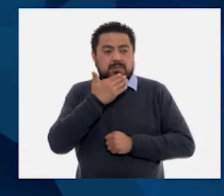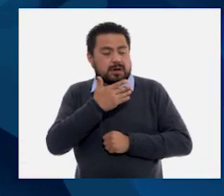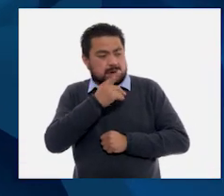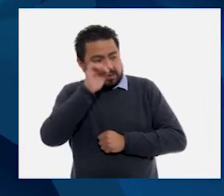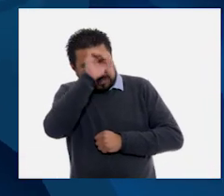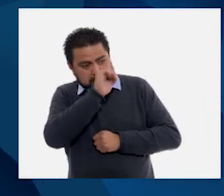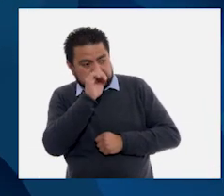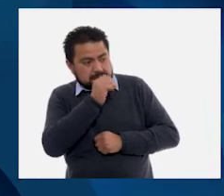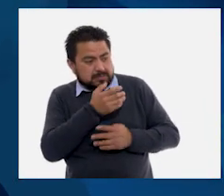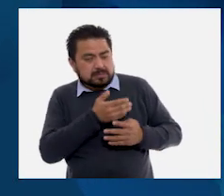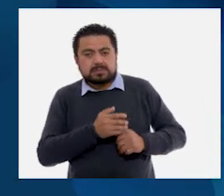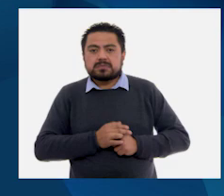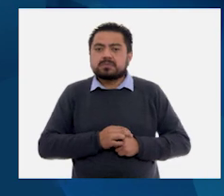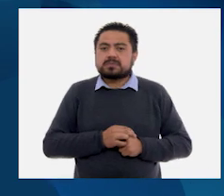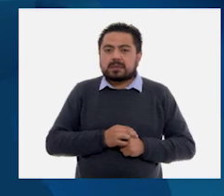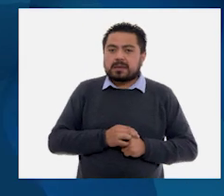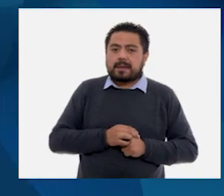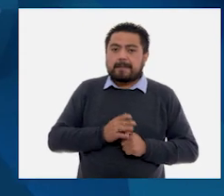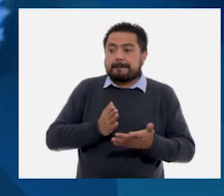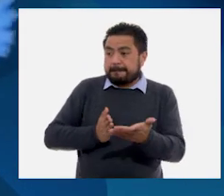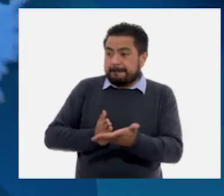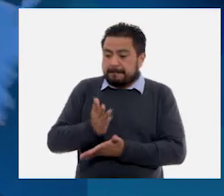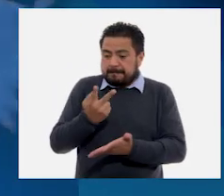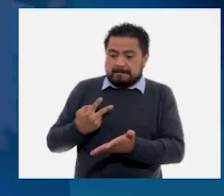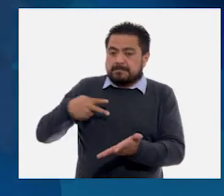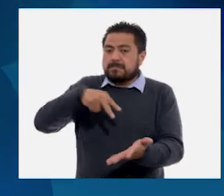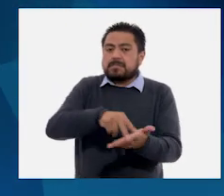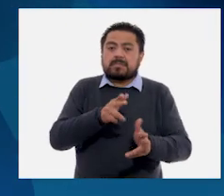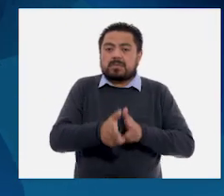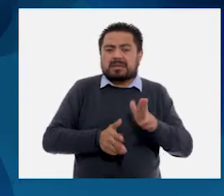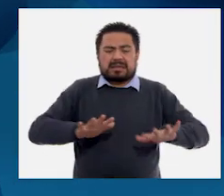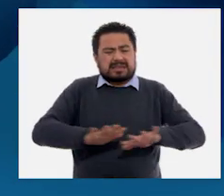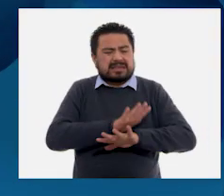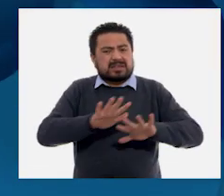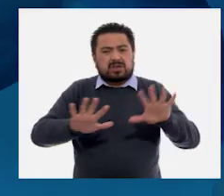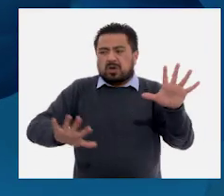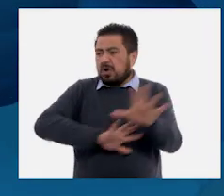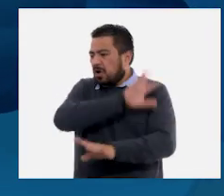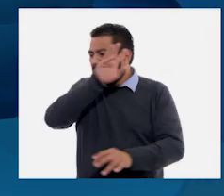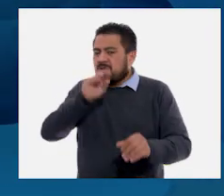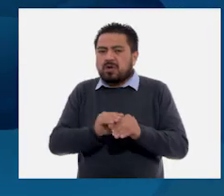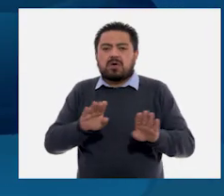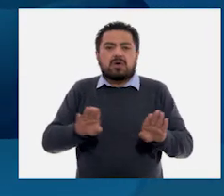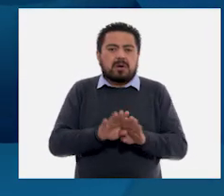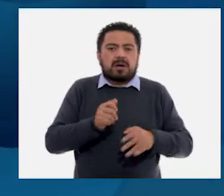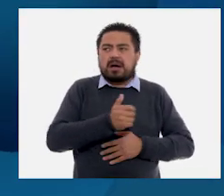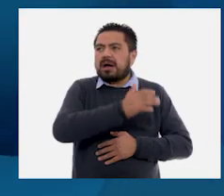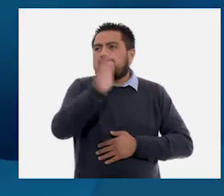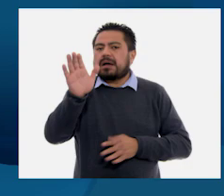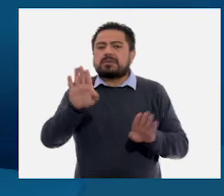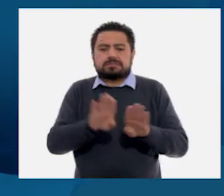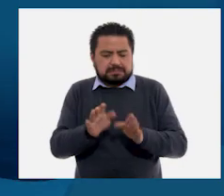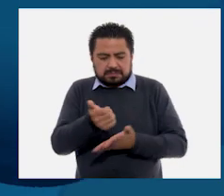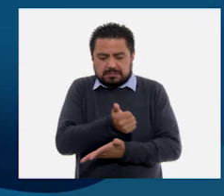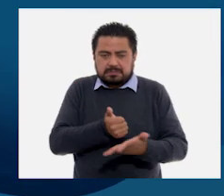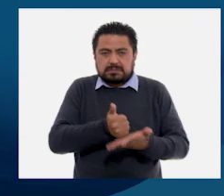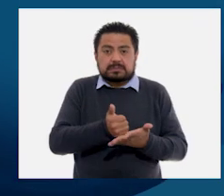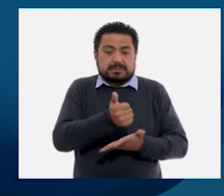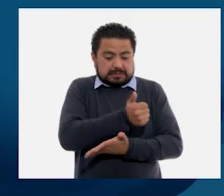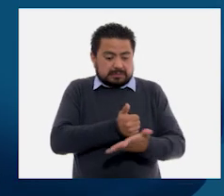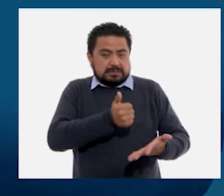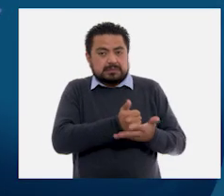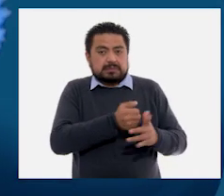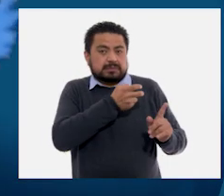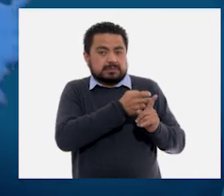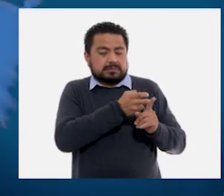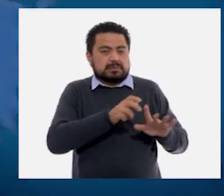Sí. El punto es que la llegada del ferrocarril cambió por completo el paisaje, tanto en el campo como en la ciudad. En las ciudades,